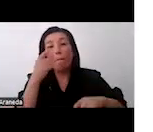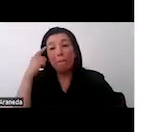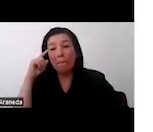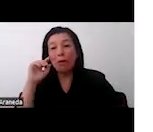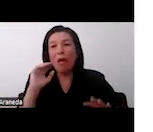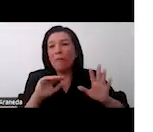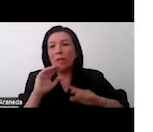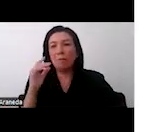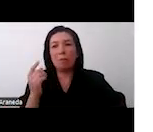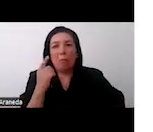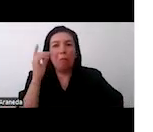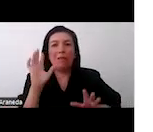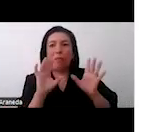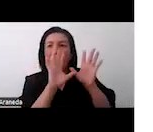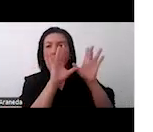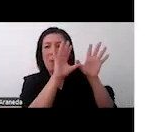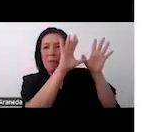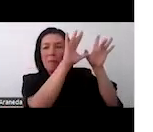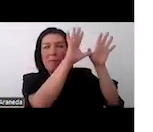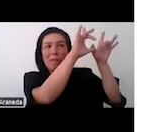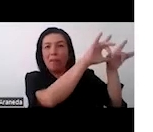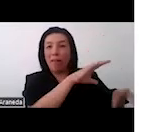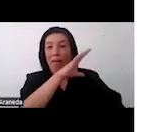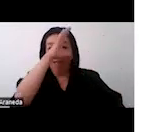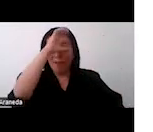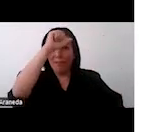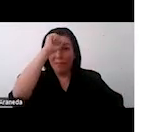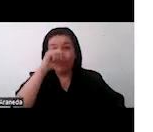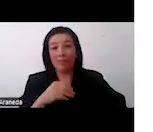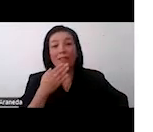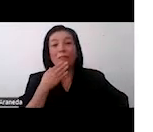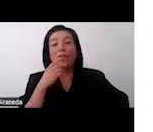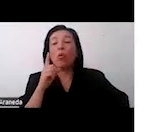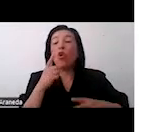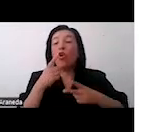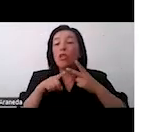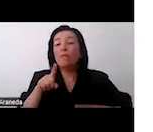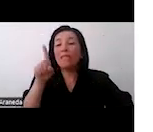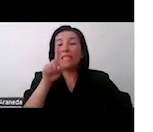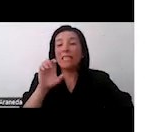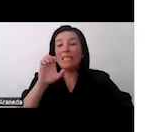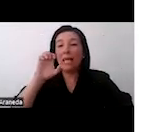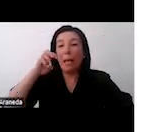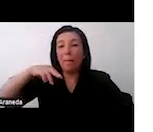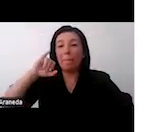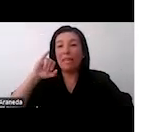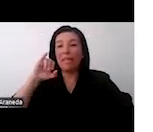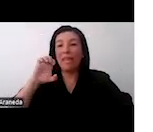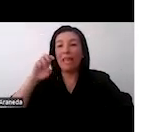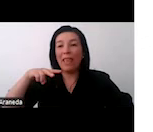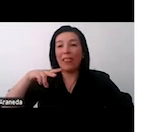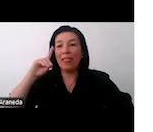salen de nuestro límite político y pasan a Argentina. Las semiendémicas son las que están en